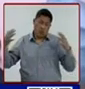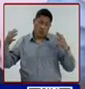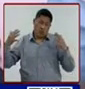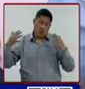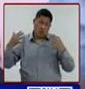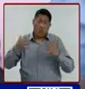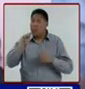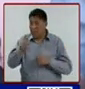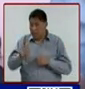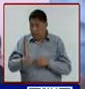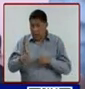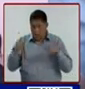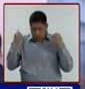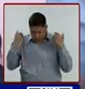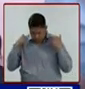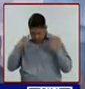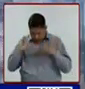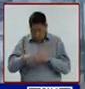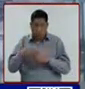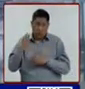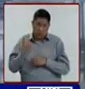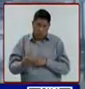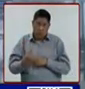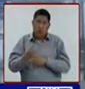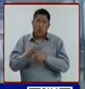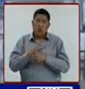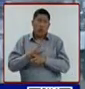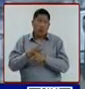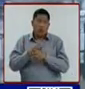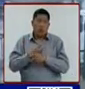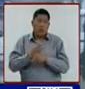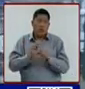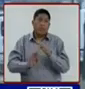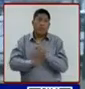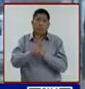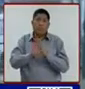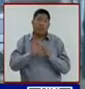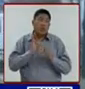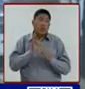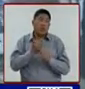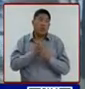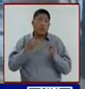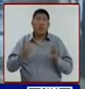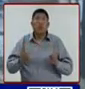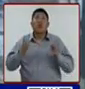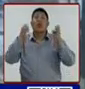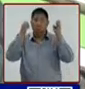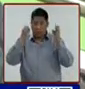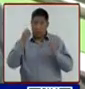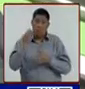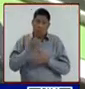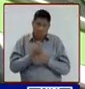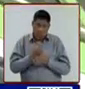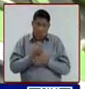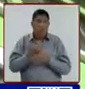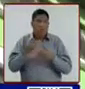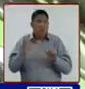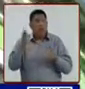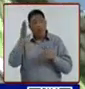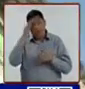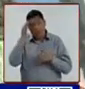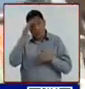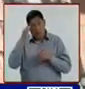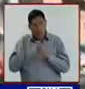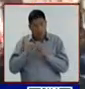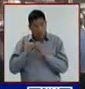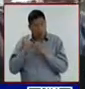ya el día de mañana estar concentrados todos. Uno, cuidar, precautelar nuestro patrimonio, porque tenemos, ya sabemos que